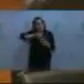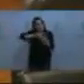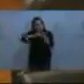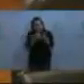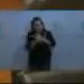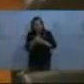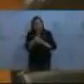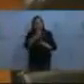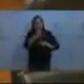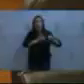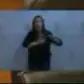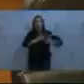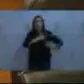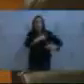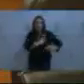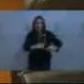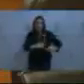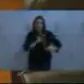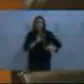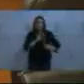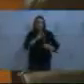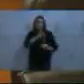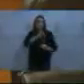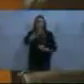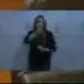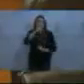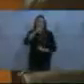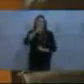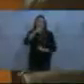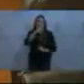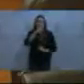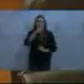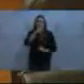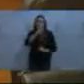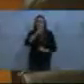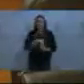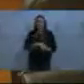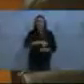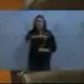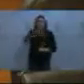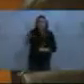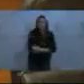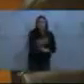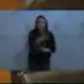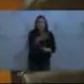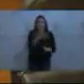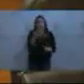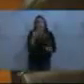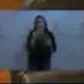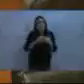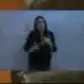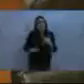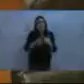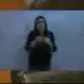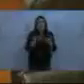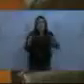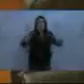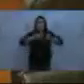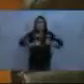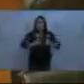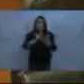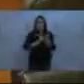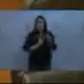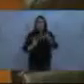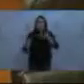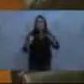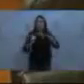cirugía cardiovascular central, angioplastia, litotricias y un largo etcétera, entre las más destacadas. El Pacto de Contrataciones Temporales